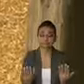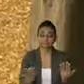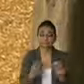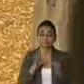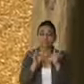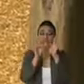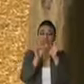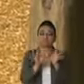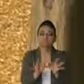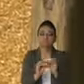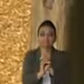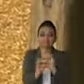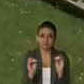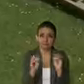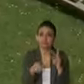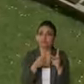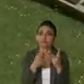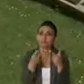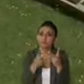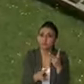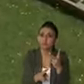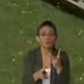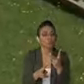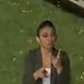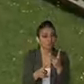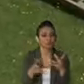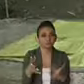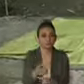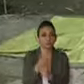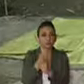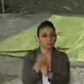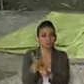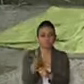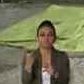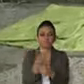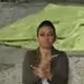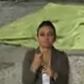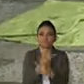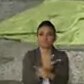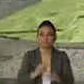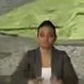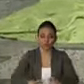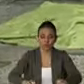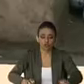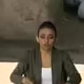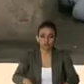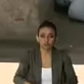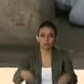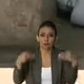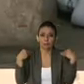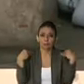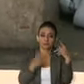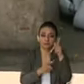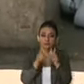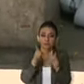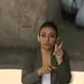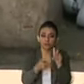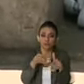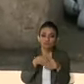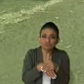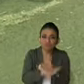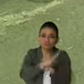de mantenimiento, además que se ha convertido en el foco de inseguridad del barrio. Hay colchones y ropa, que da a notar que hay personas que duermen